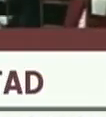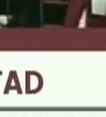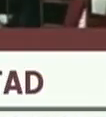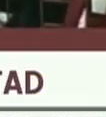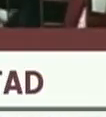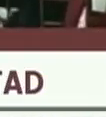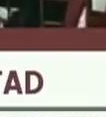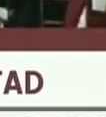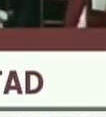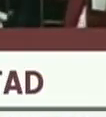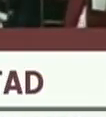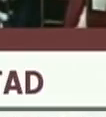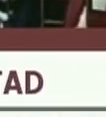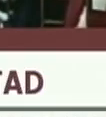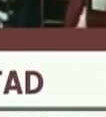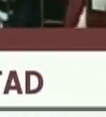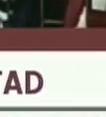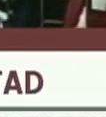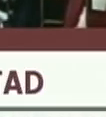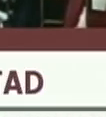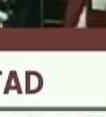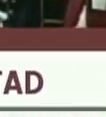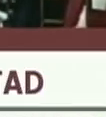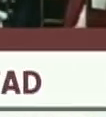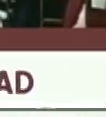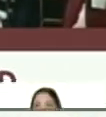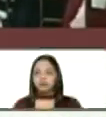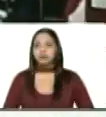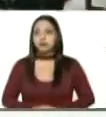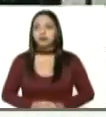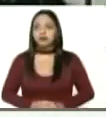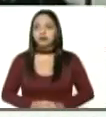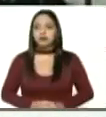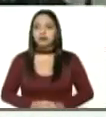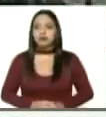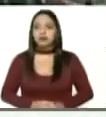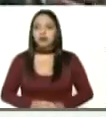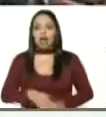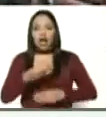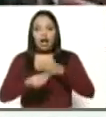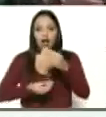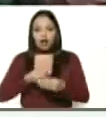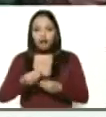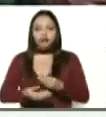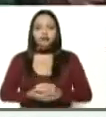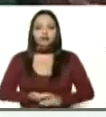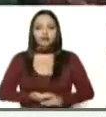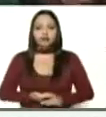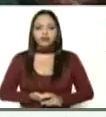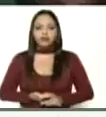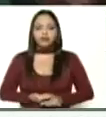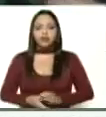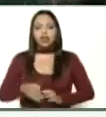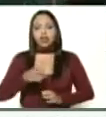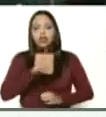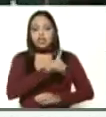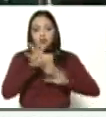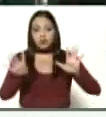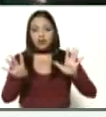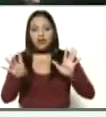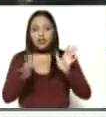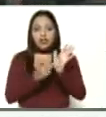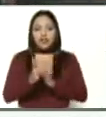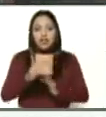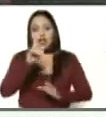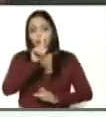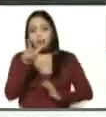clausura al acto. 19 de abril de 1810, 211 años del grito de la